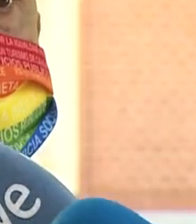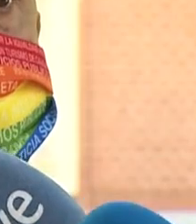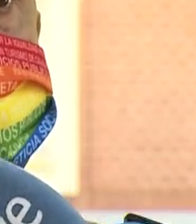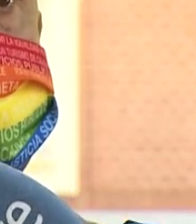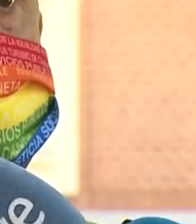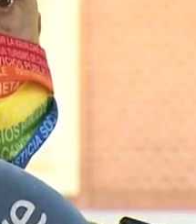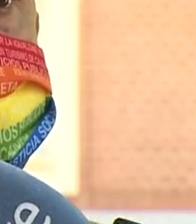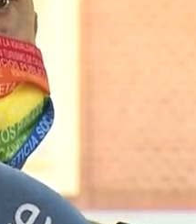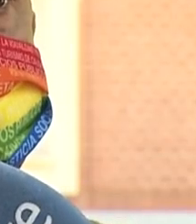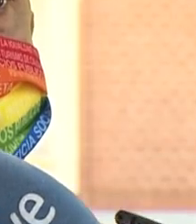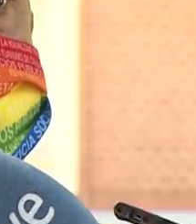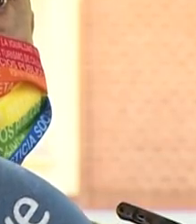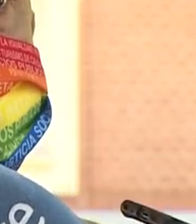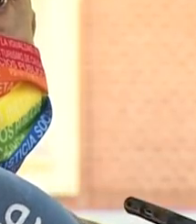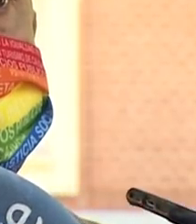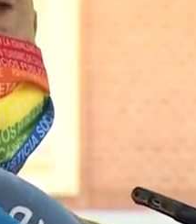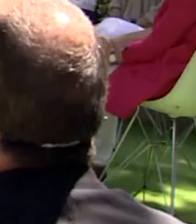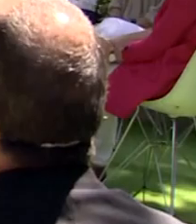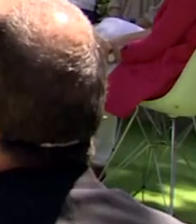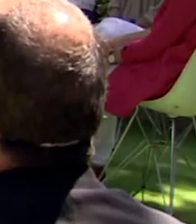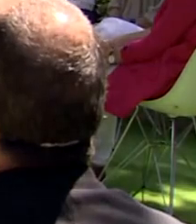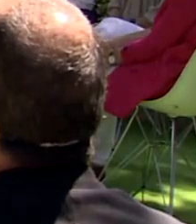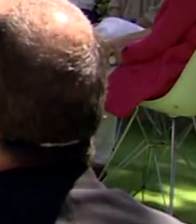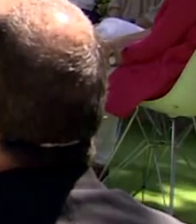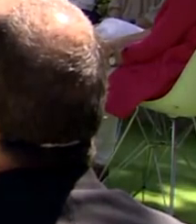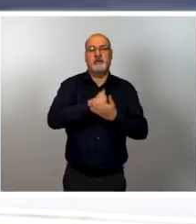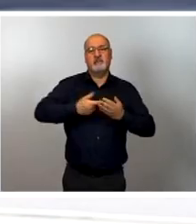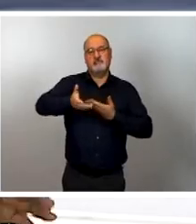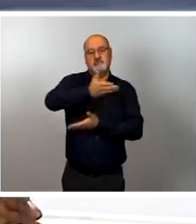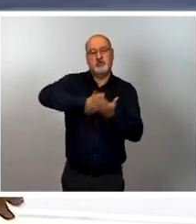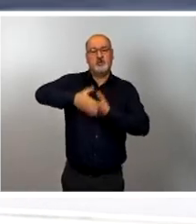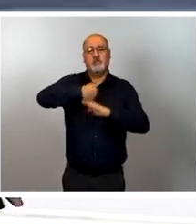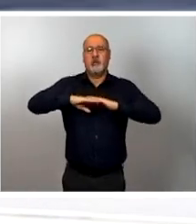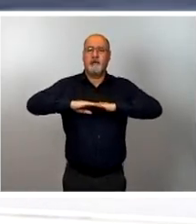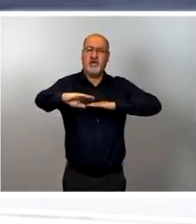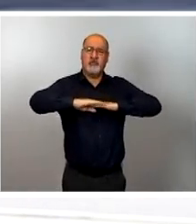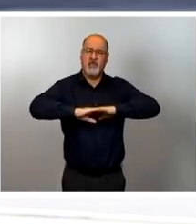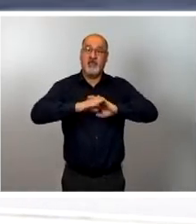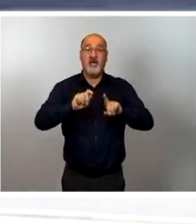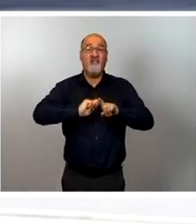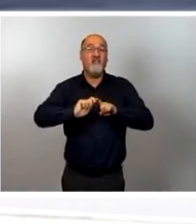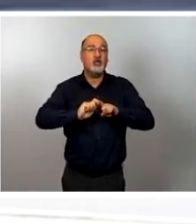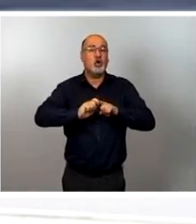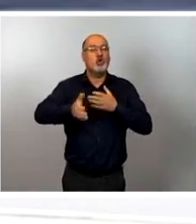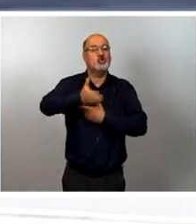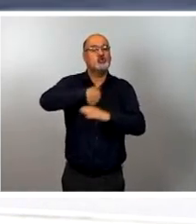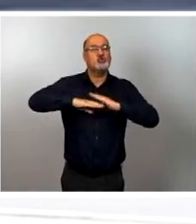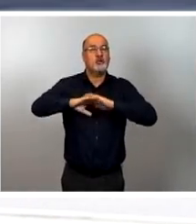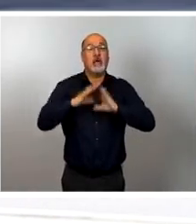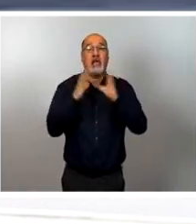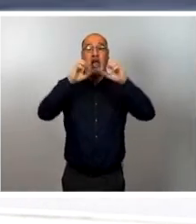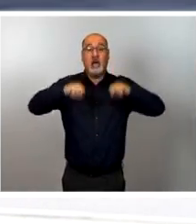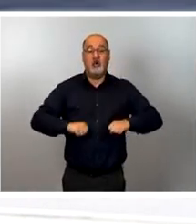de las pensiones de ahora y hasta el año 2048 que lo que dice efectivamente el acuerdo y es que tenemos un plazo